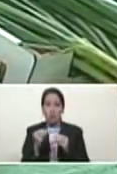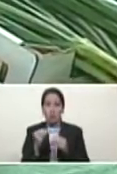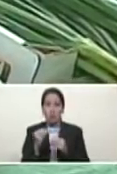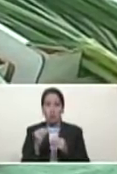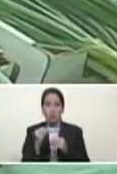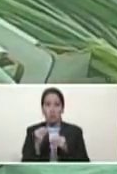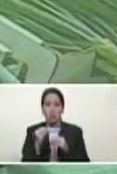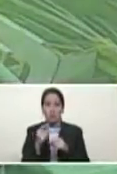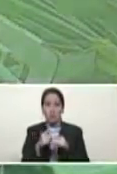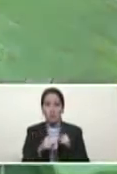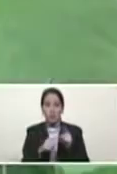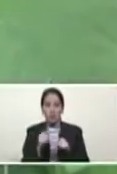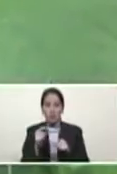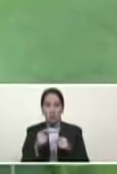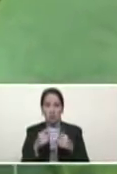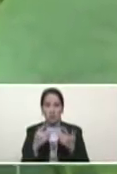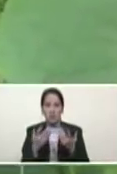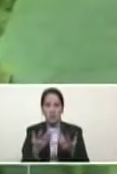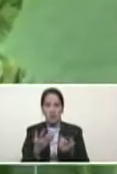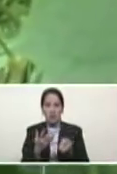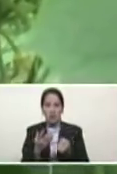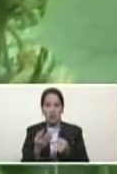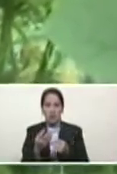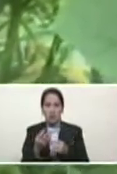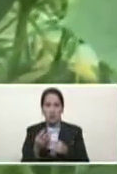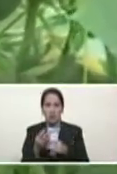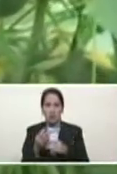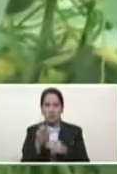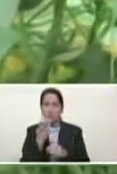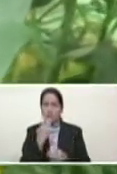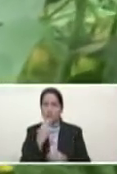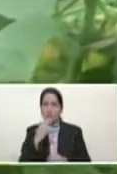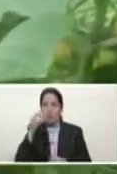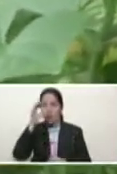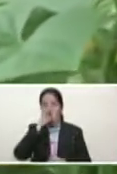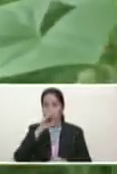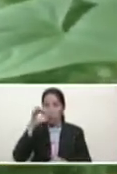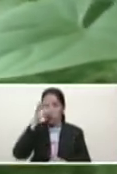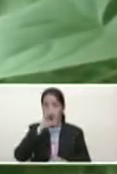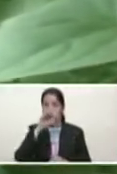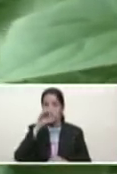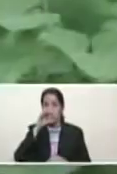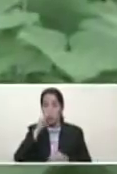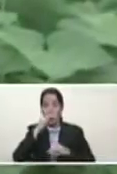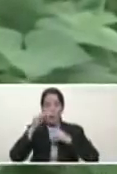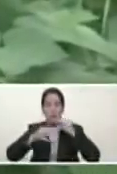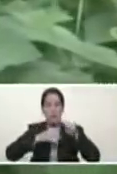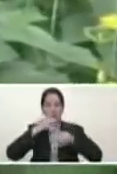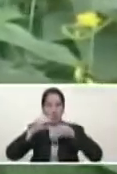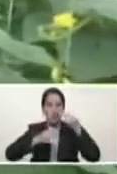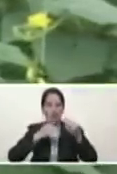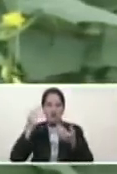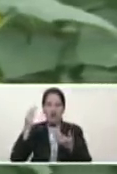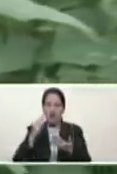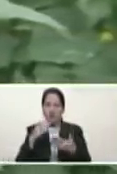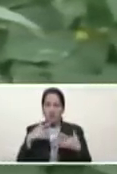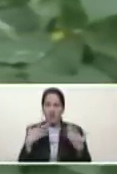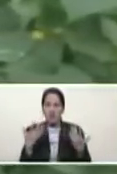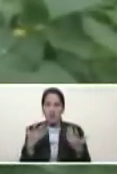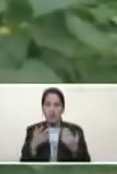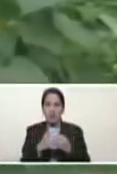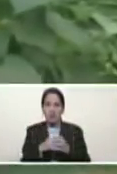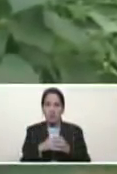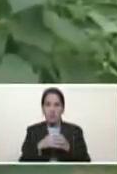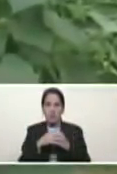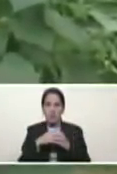escalamiento productivo en el caso porcino que el general Ballestero le explicaba cuando veníamos hacia acá. Correcto, bueno, quiero saludar,